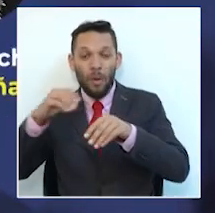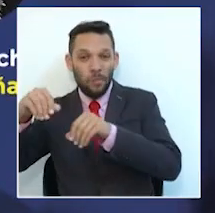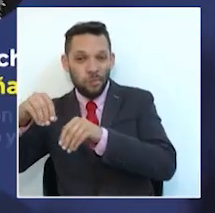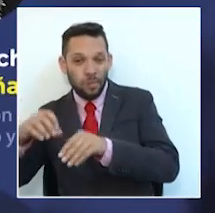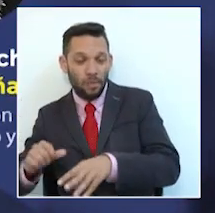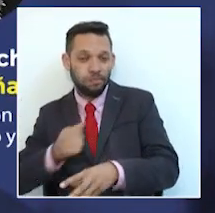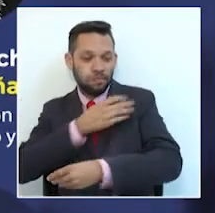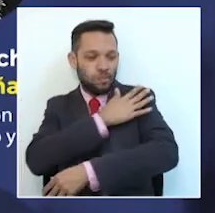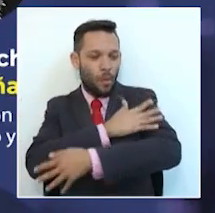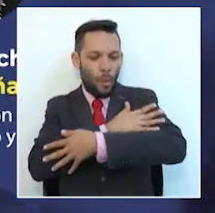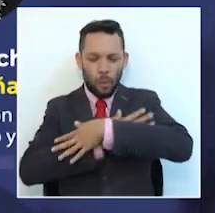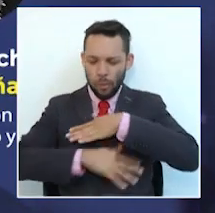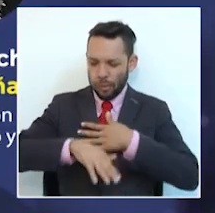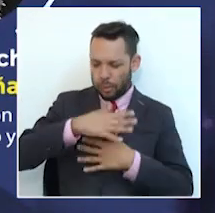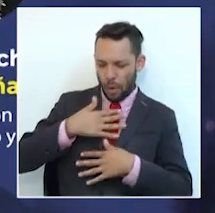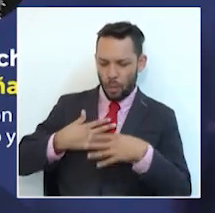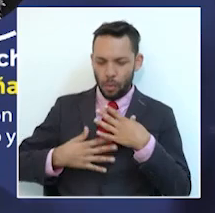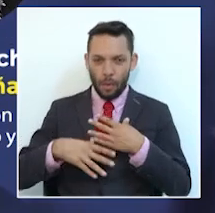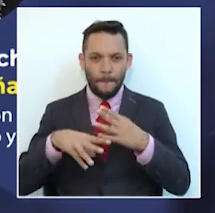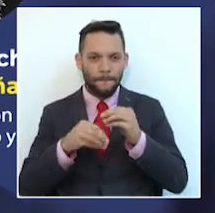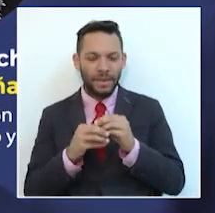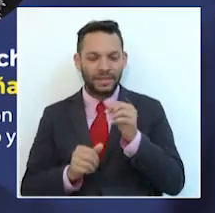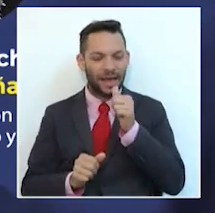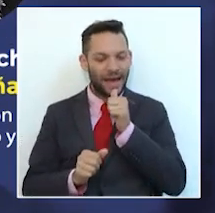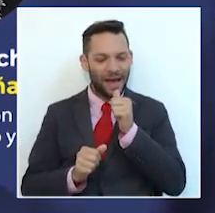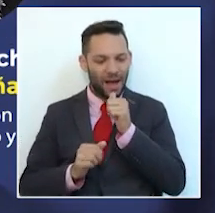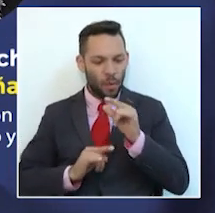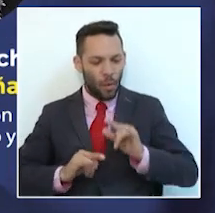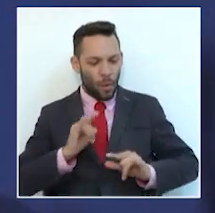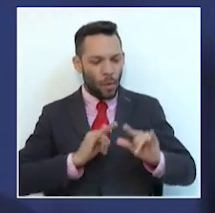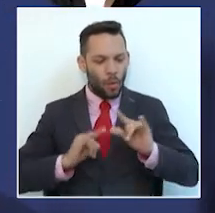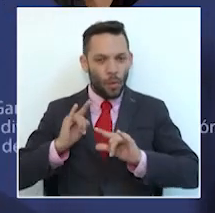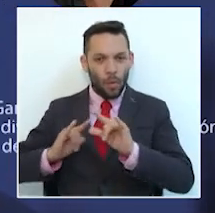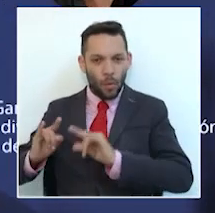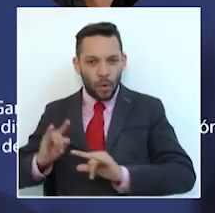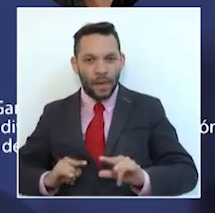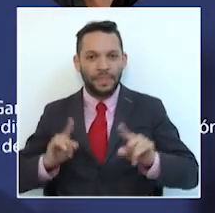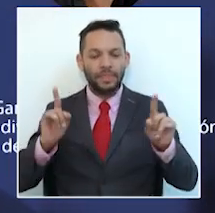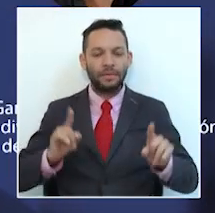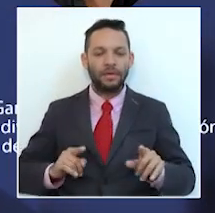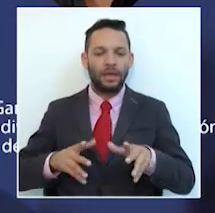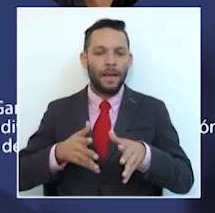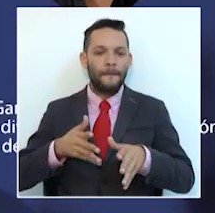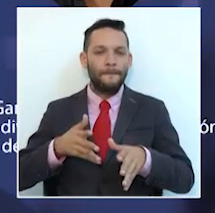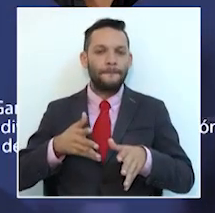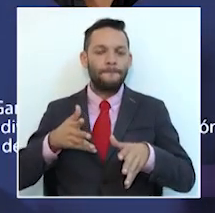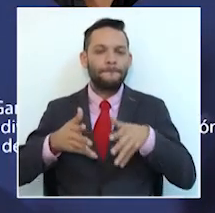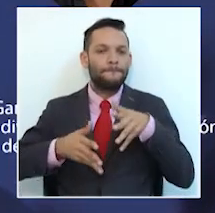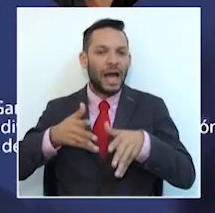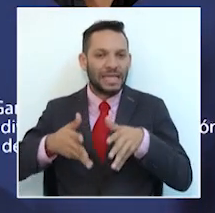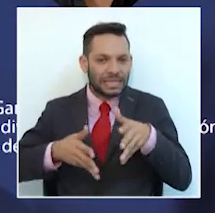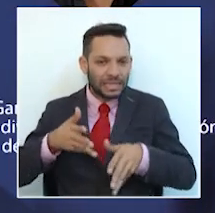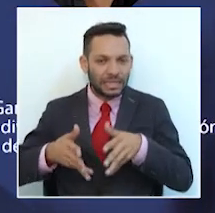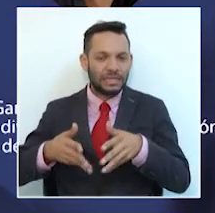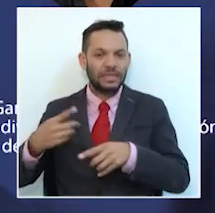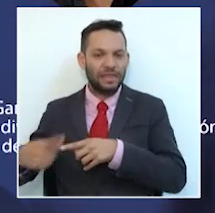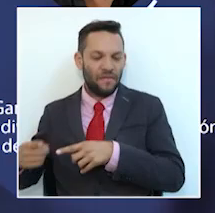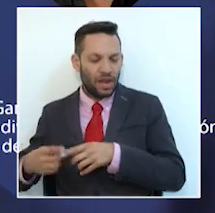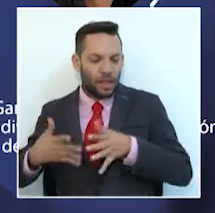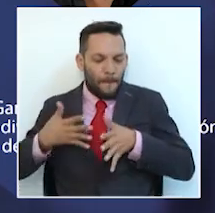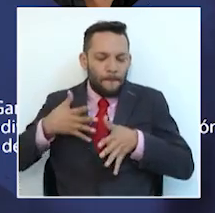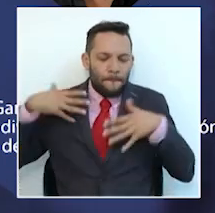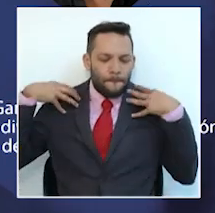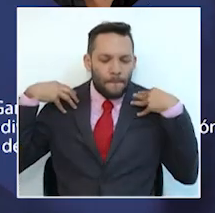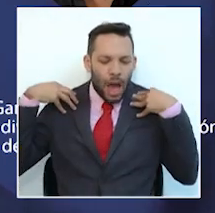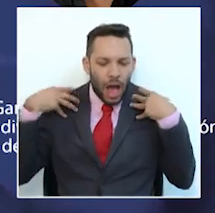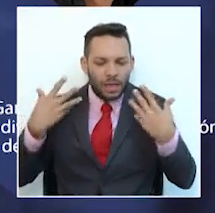e hidrología médica bueno es para qué es tan importante son temas maravillosos